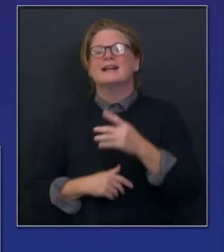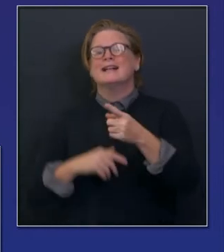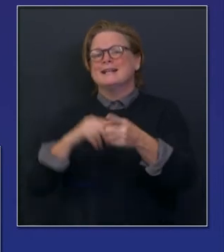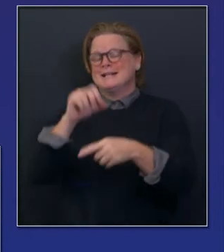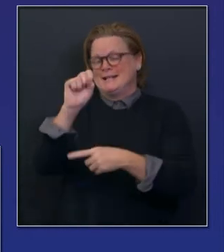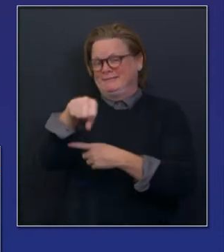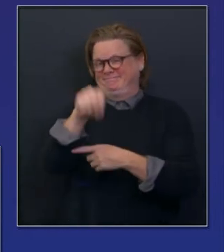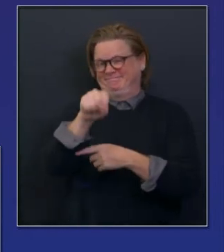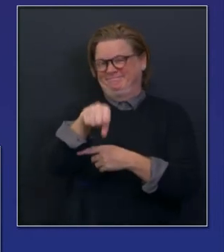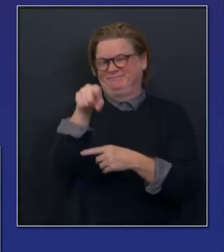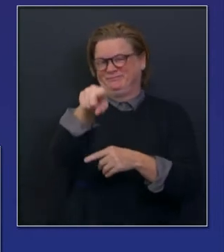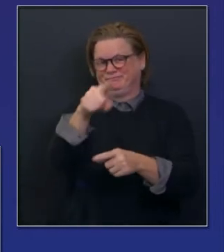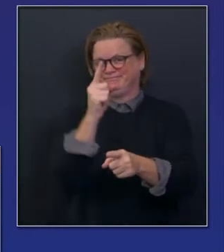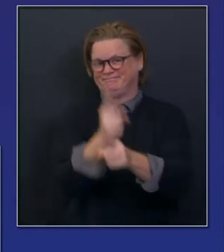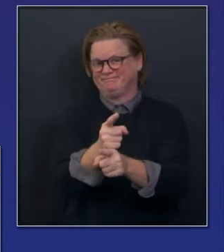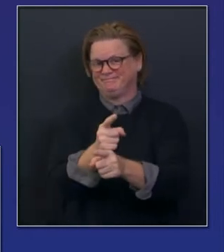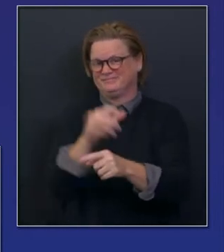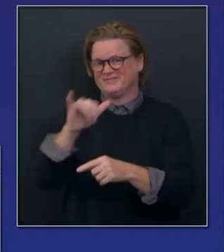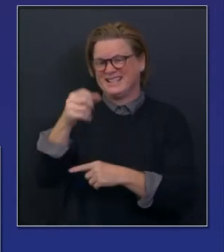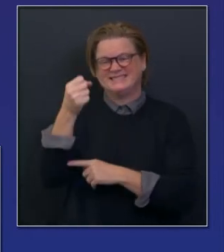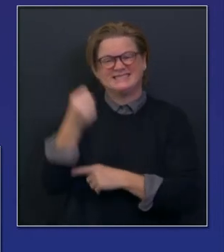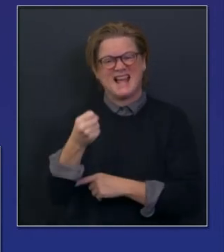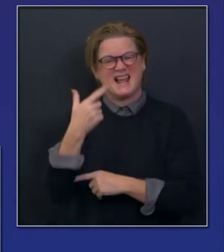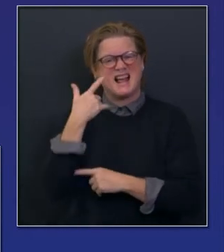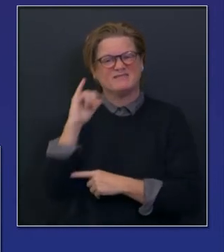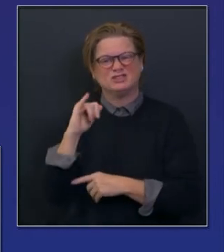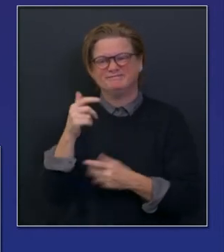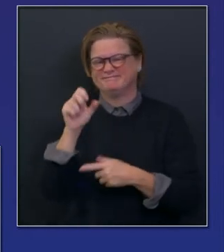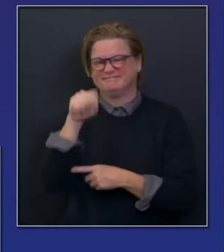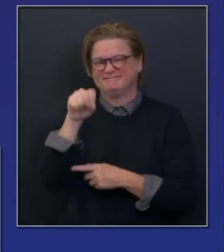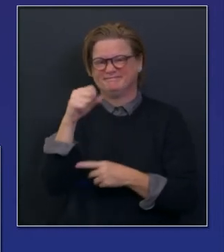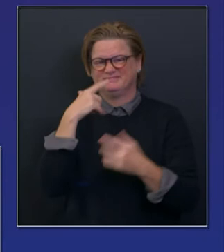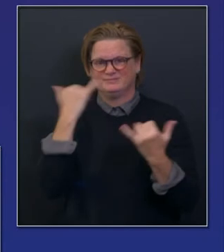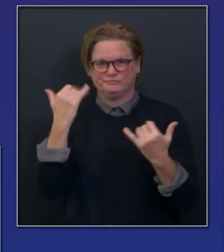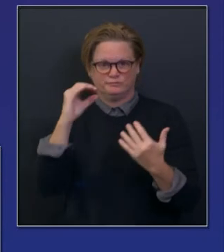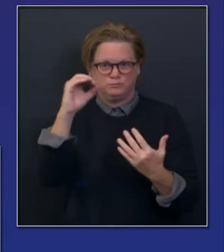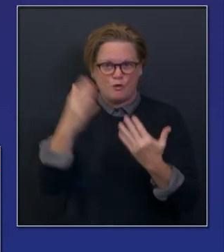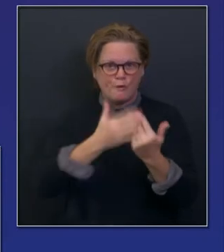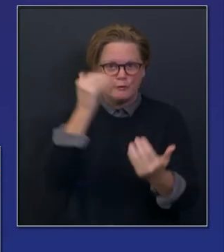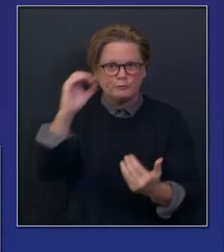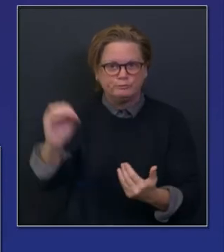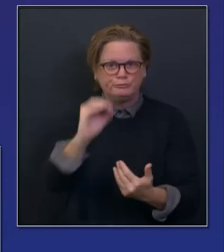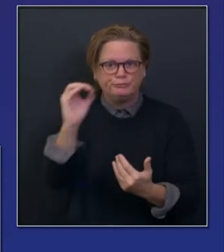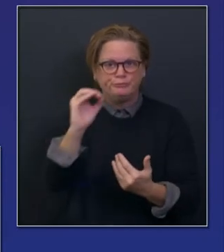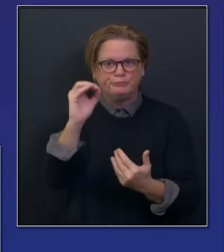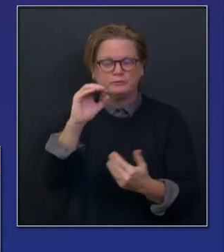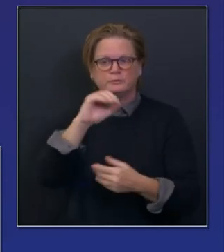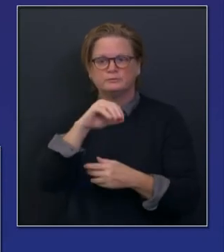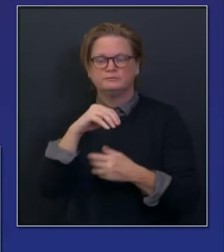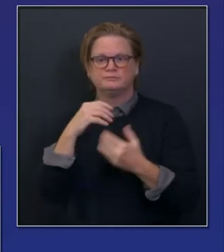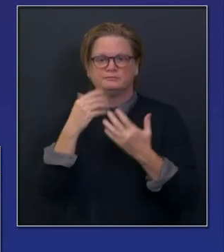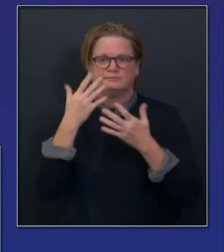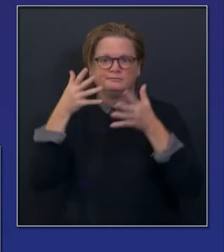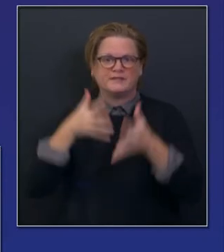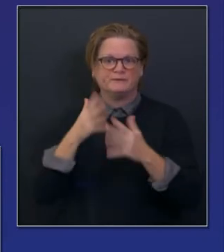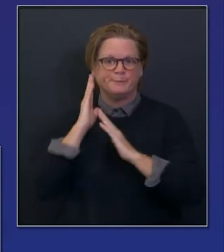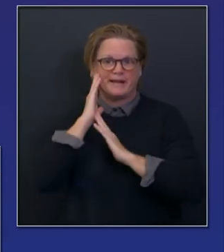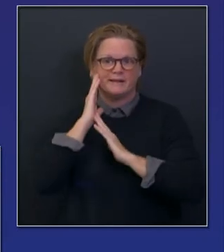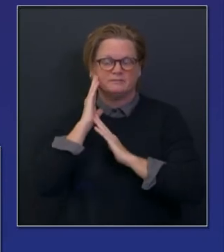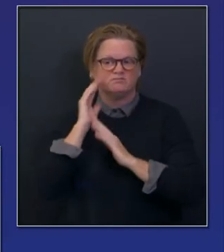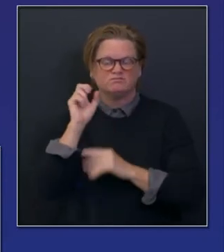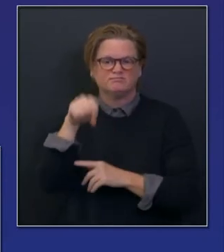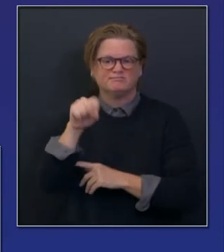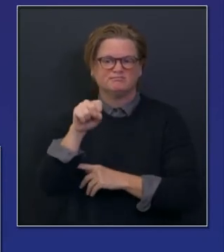subrayar lo que está indicando usted. Con el número de cambios que se lleva a cabo por cada hora, no solo cada día, esto